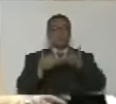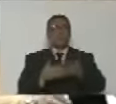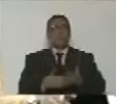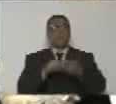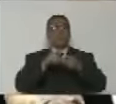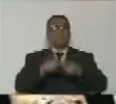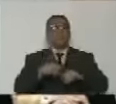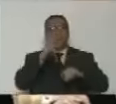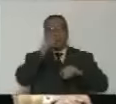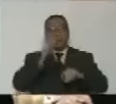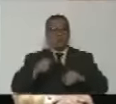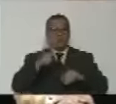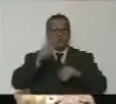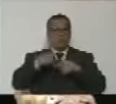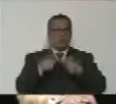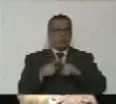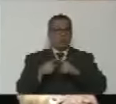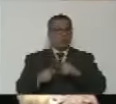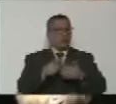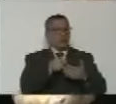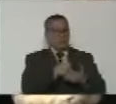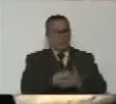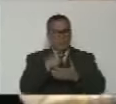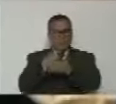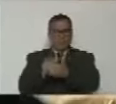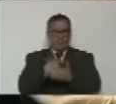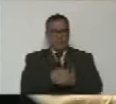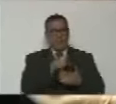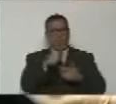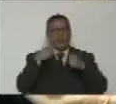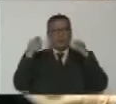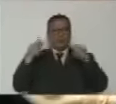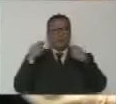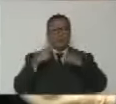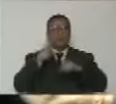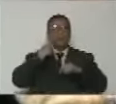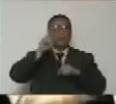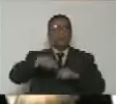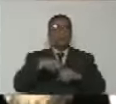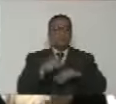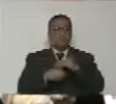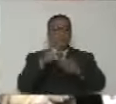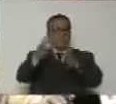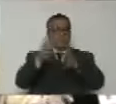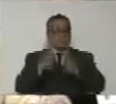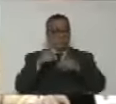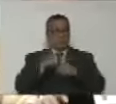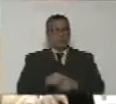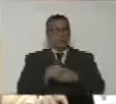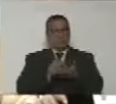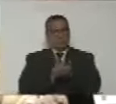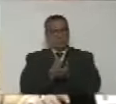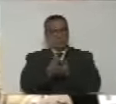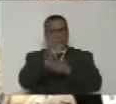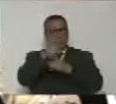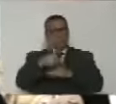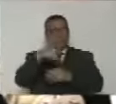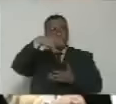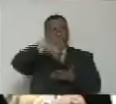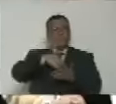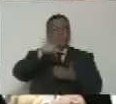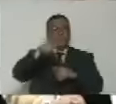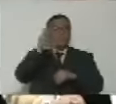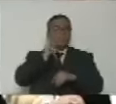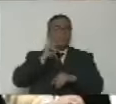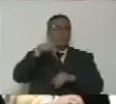cuero, tabaco, añil y financiar la campaña que efectivamente va a ser triunfante y que nos va a conducir a Carabobo. Pero